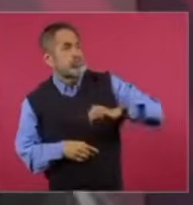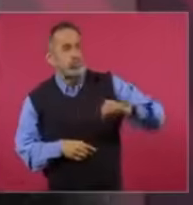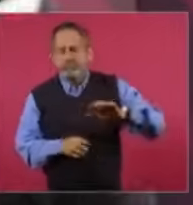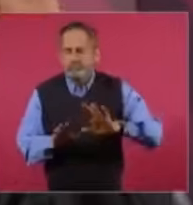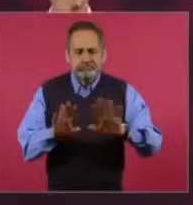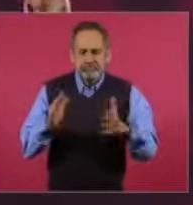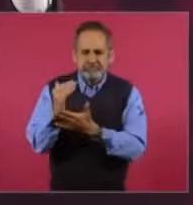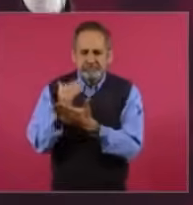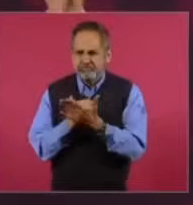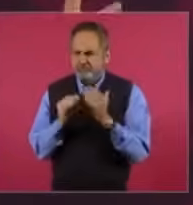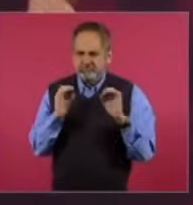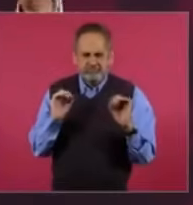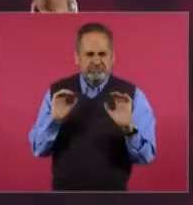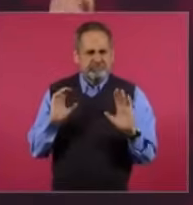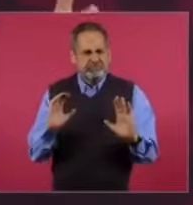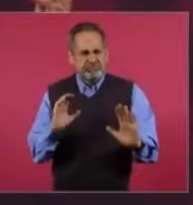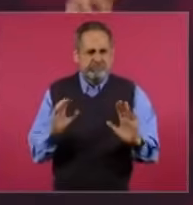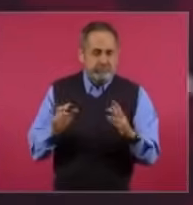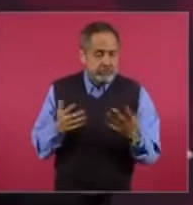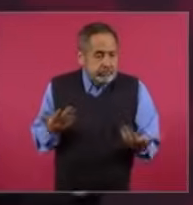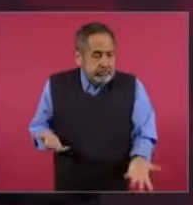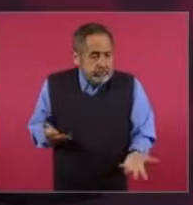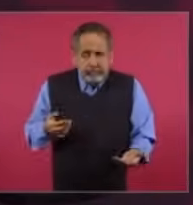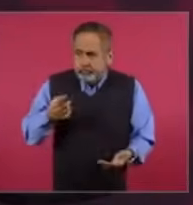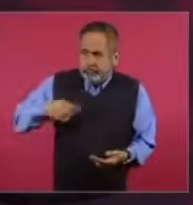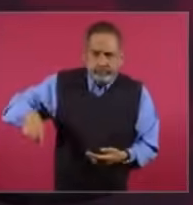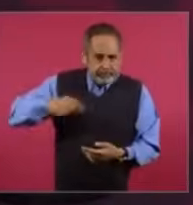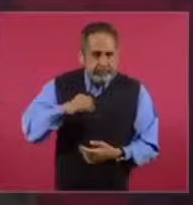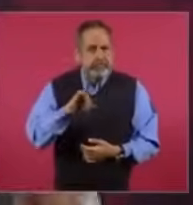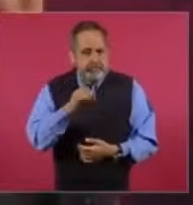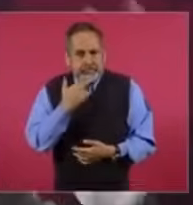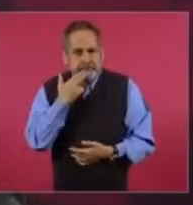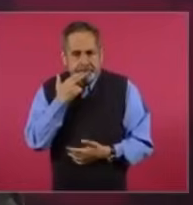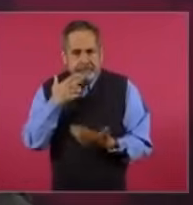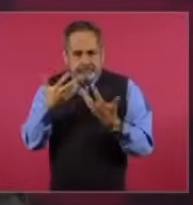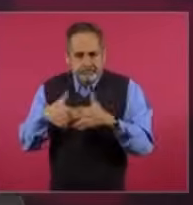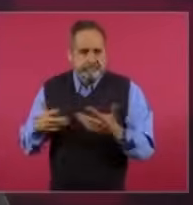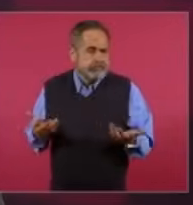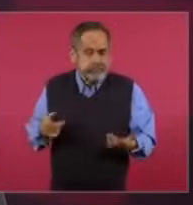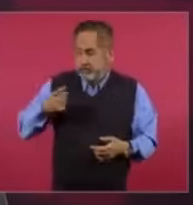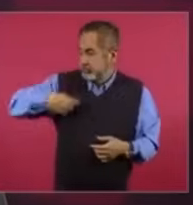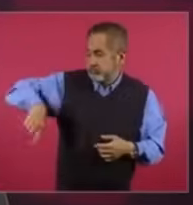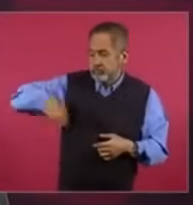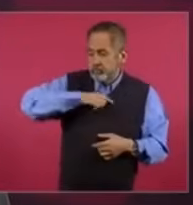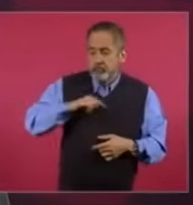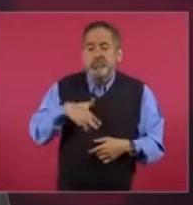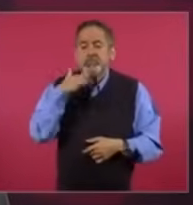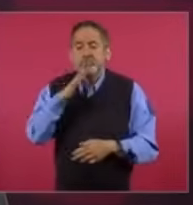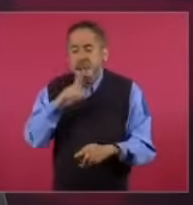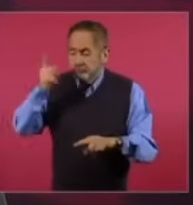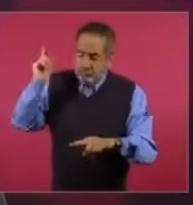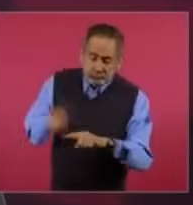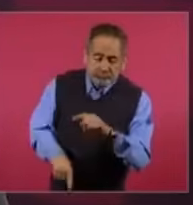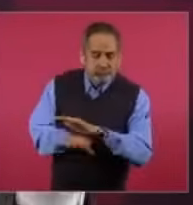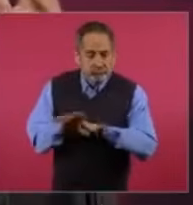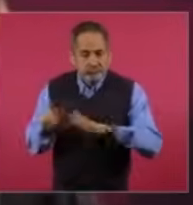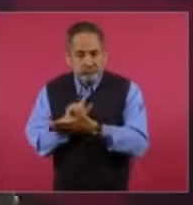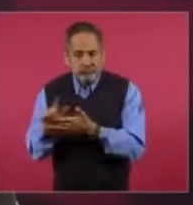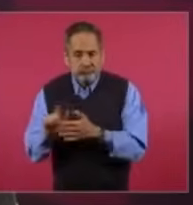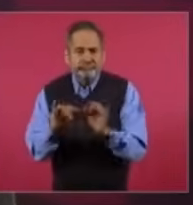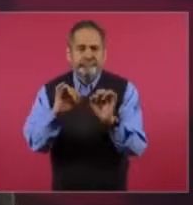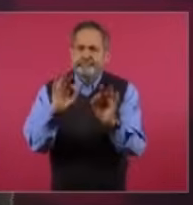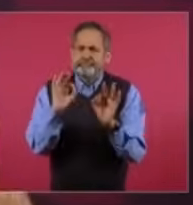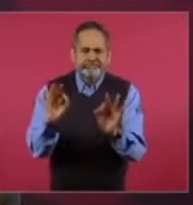Pues está demostrado que funciona el acabar con la corrupción en el